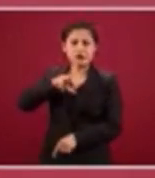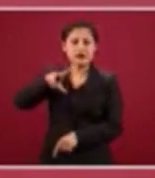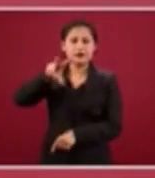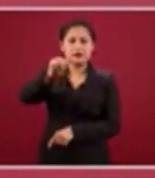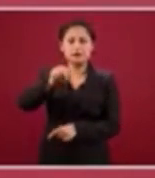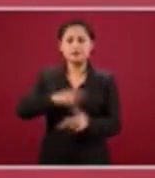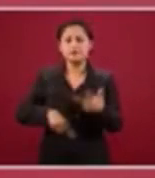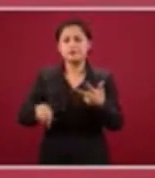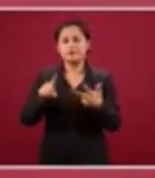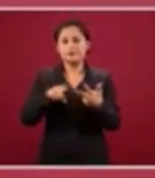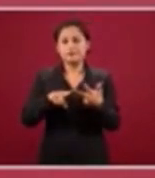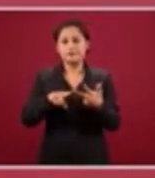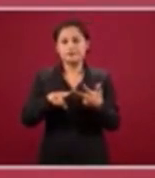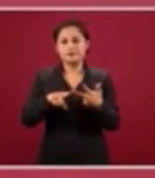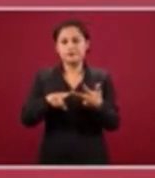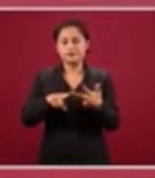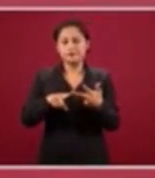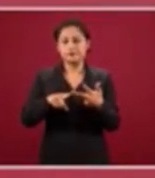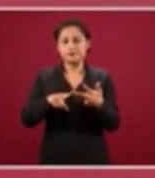Ocho,